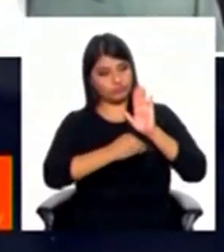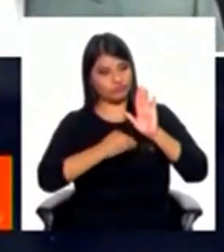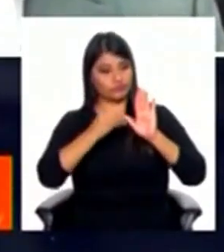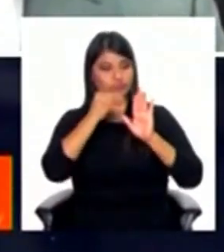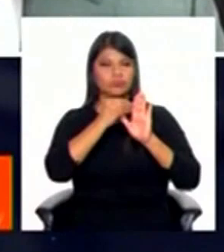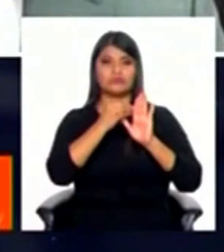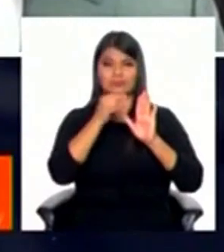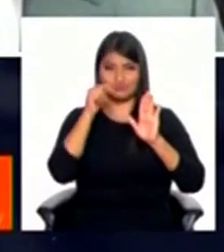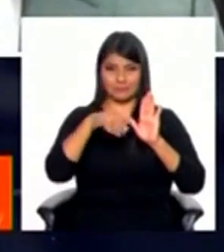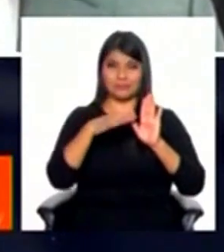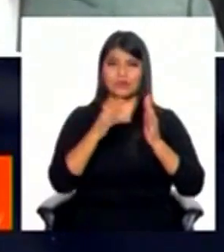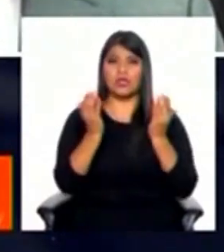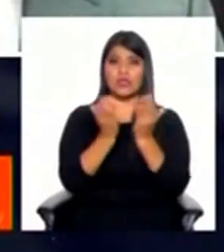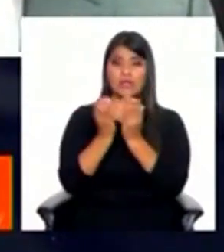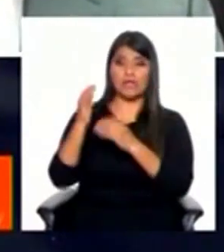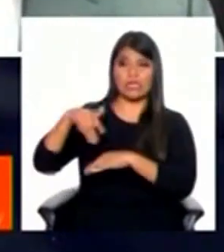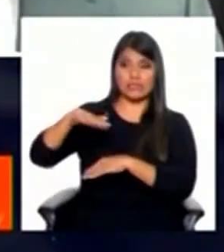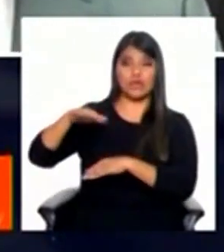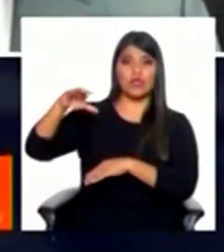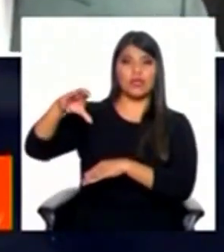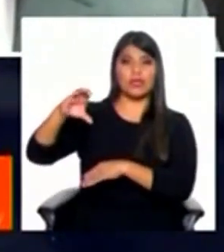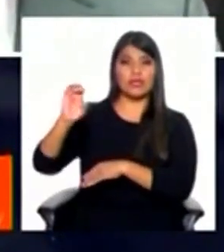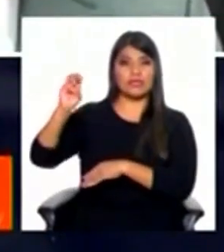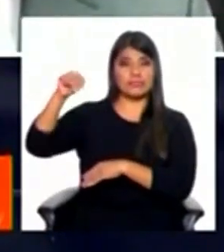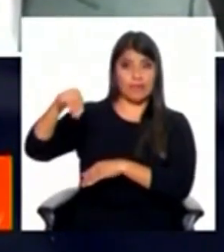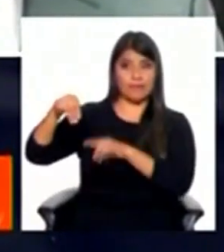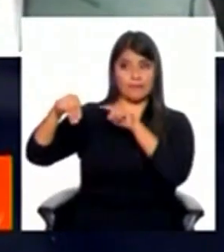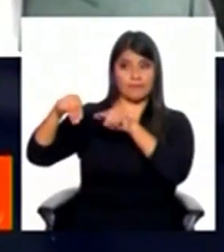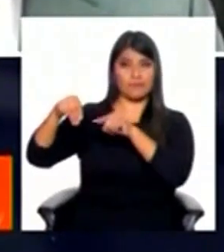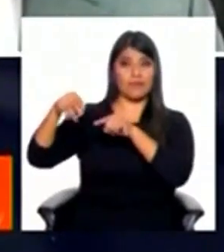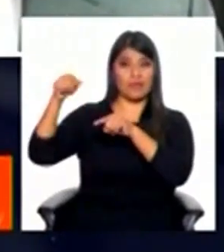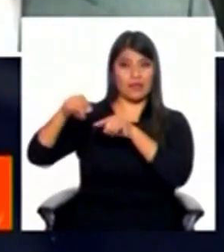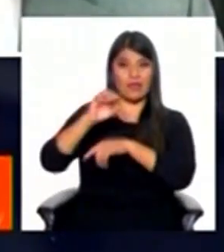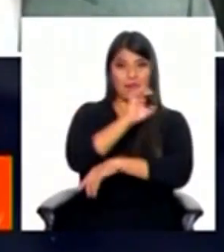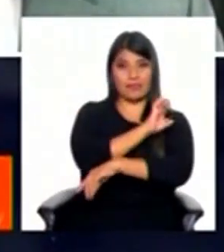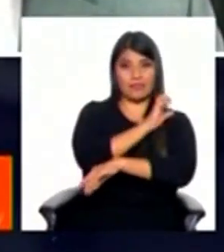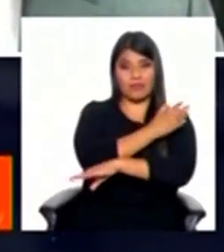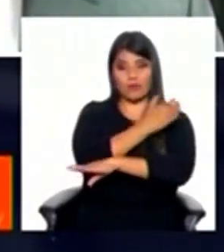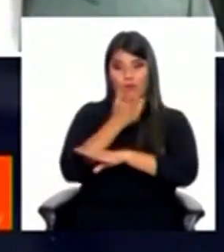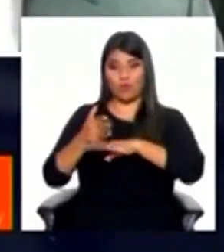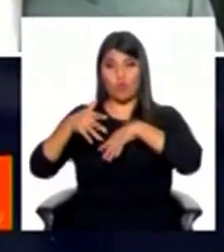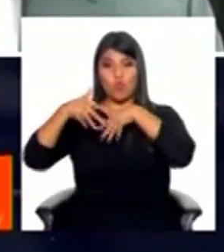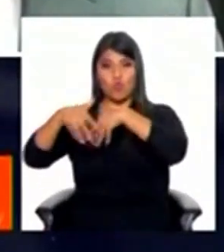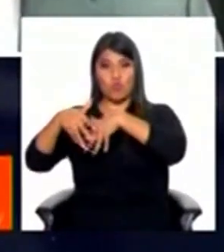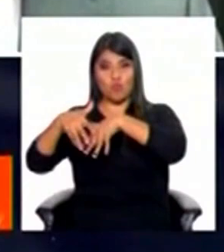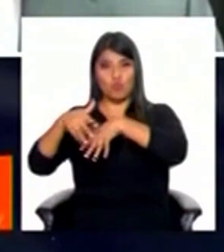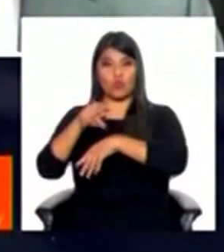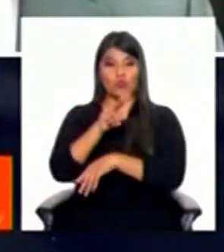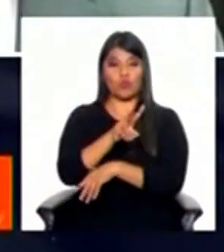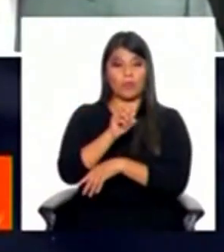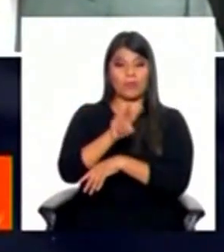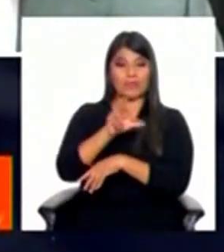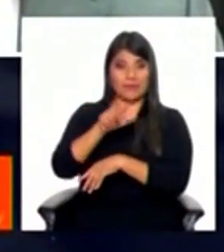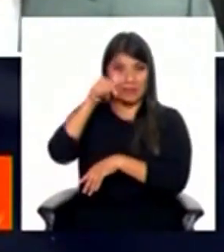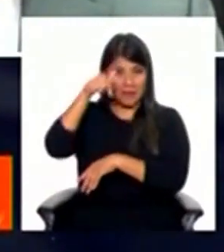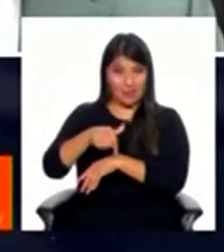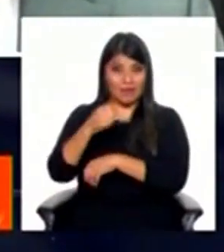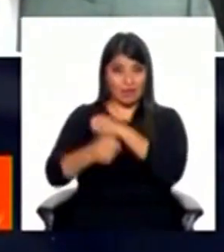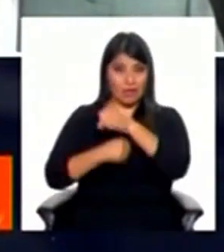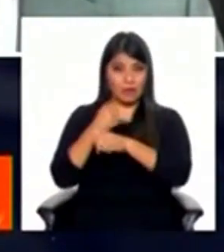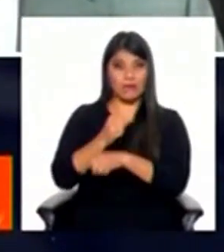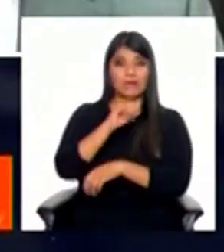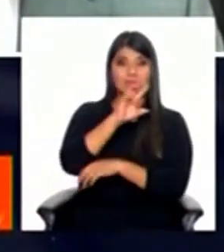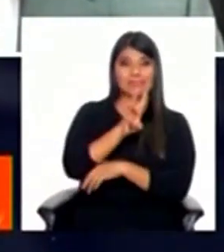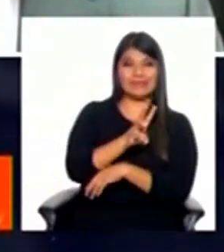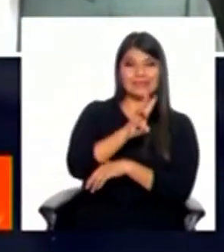crítica. Los centros de emergencia mujer han establecido, solo en el periodo de enero a julio de este año 2023, cerca de